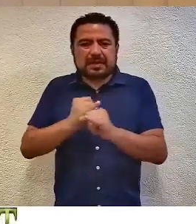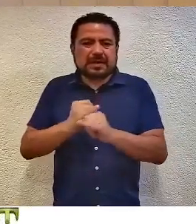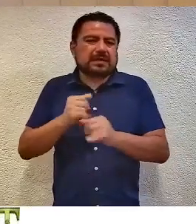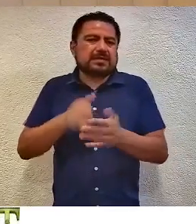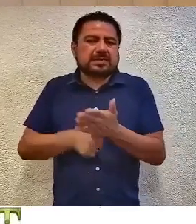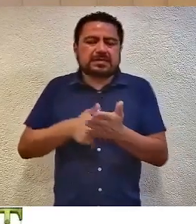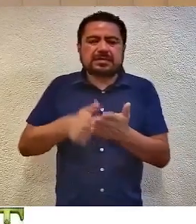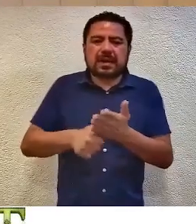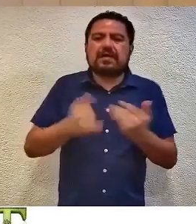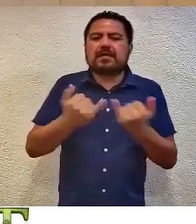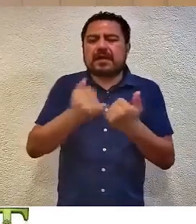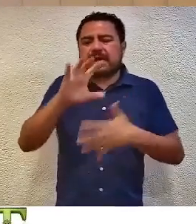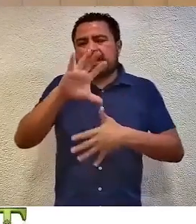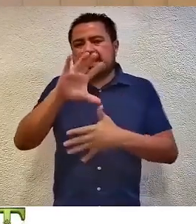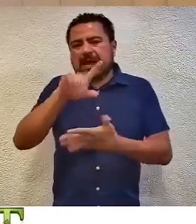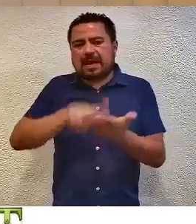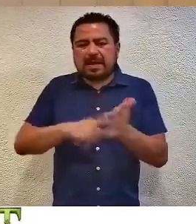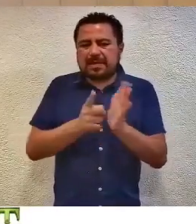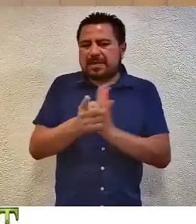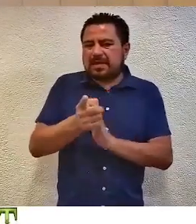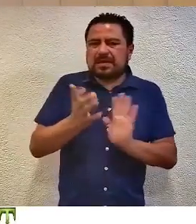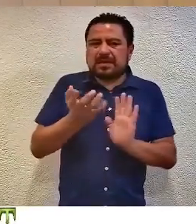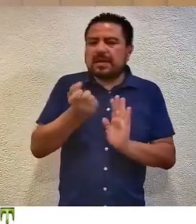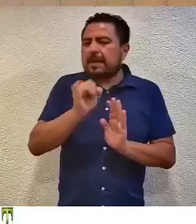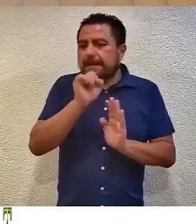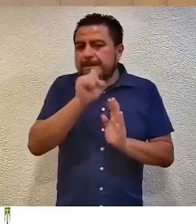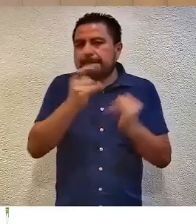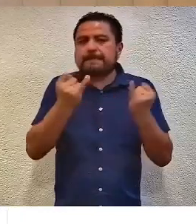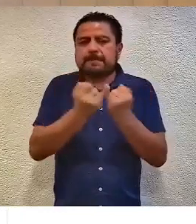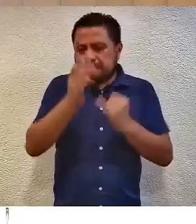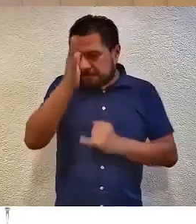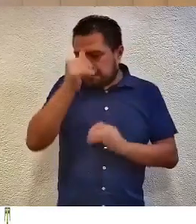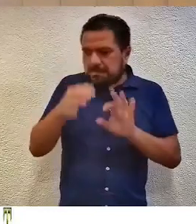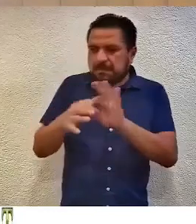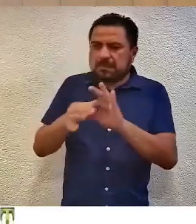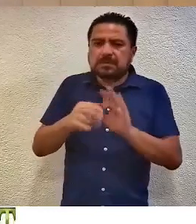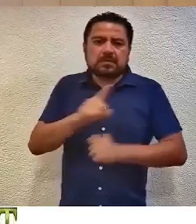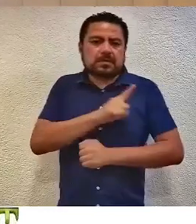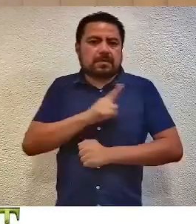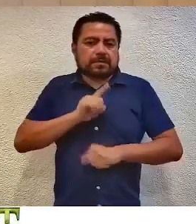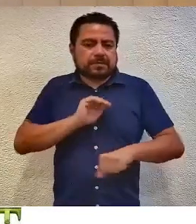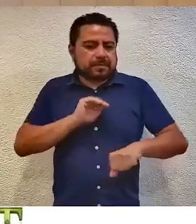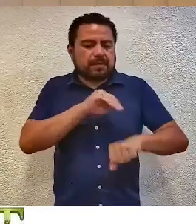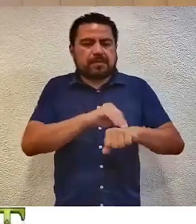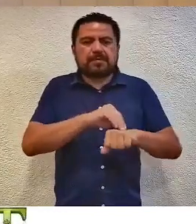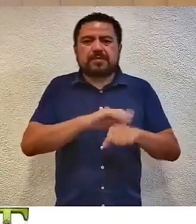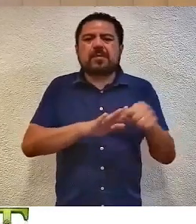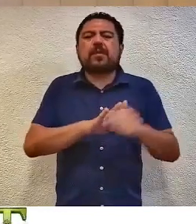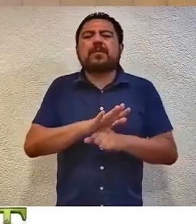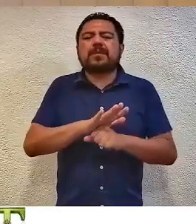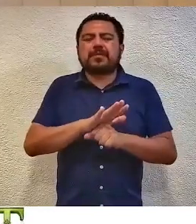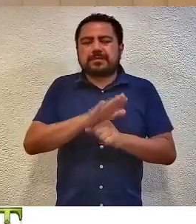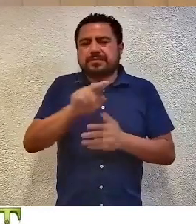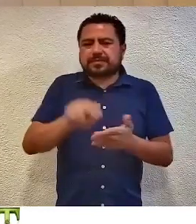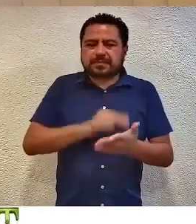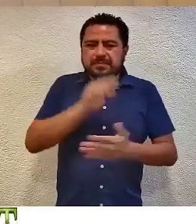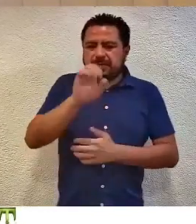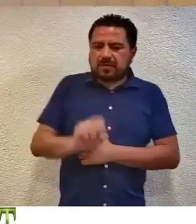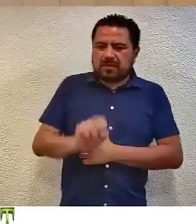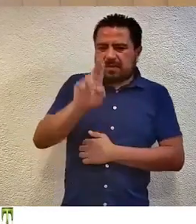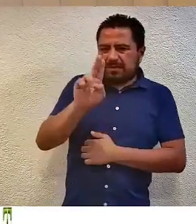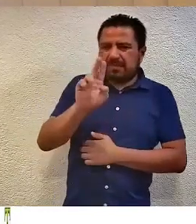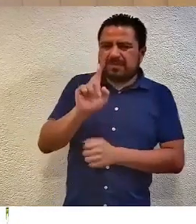Convención Americana sobre Derechos Humanos, así como también es congruente con los deberes impuestos en el marco de las Convenciones de Naciones Unidas